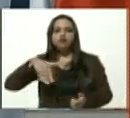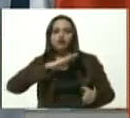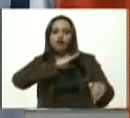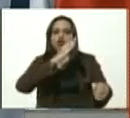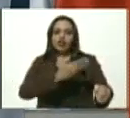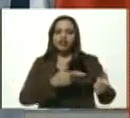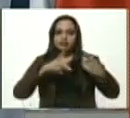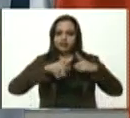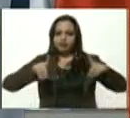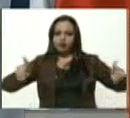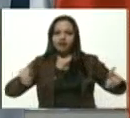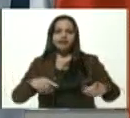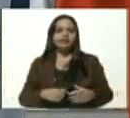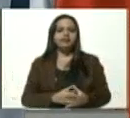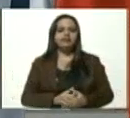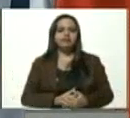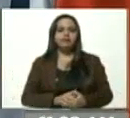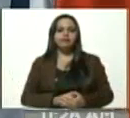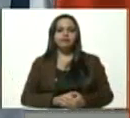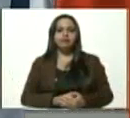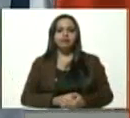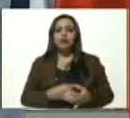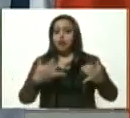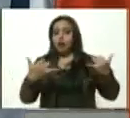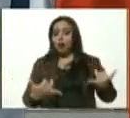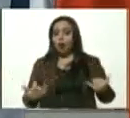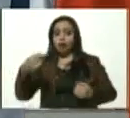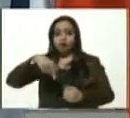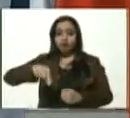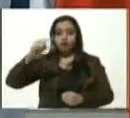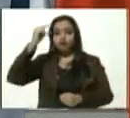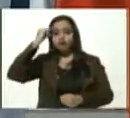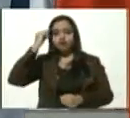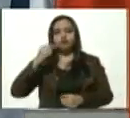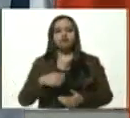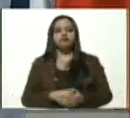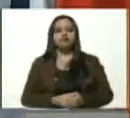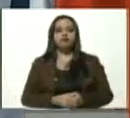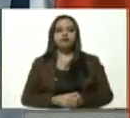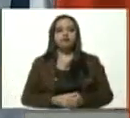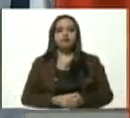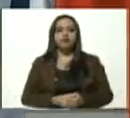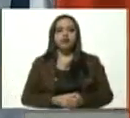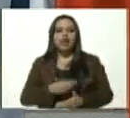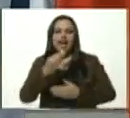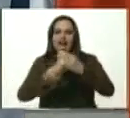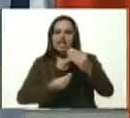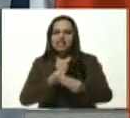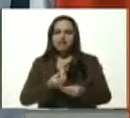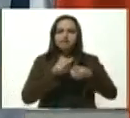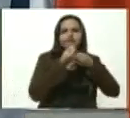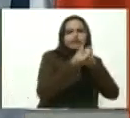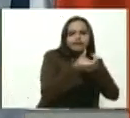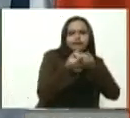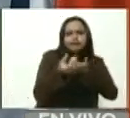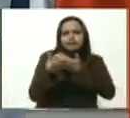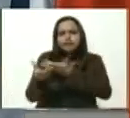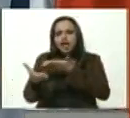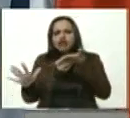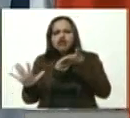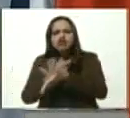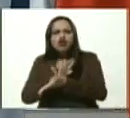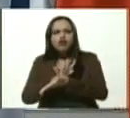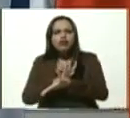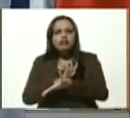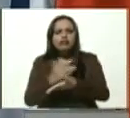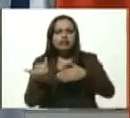nuestra democracia. Vamos el día de hoy, aparte de hacer comentarios de lo que